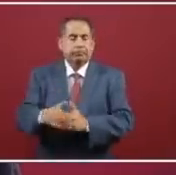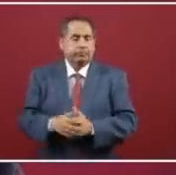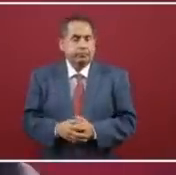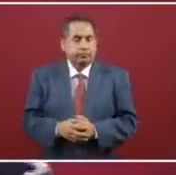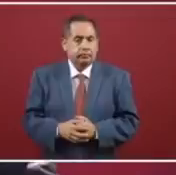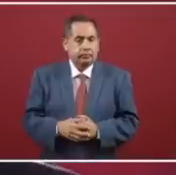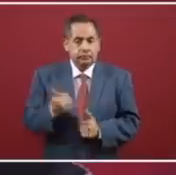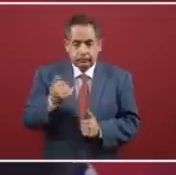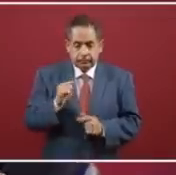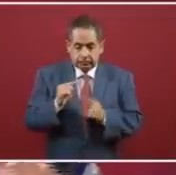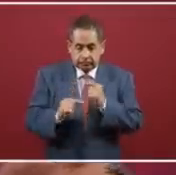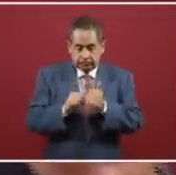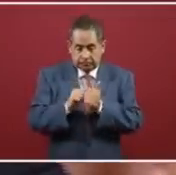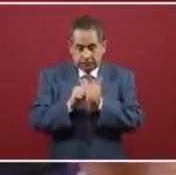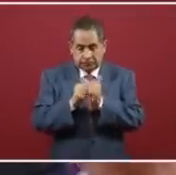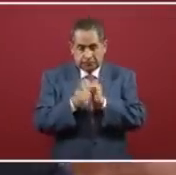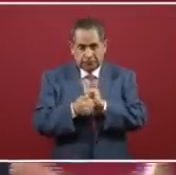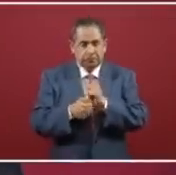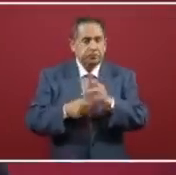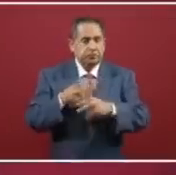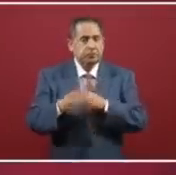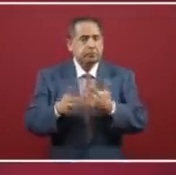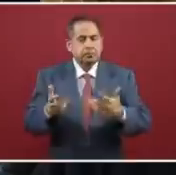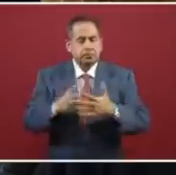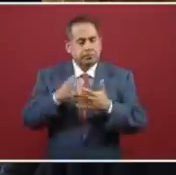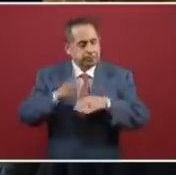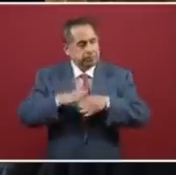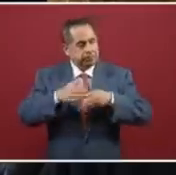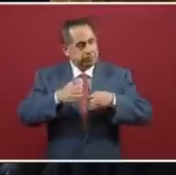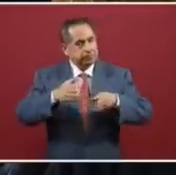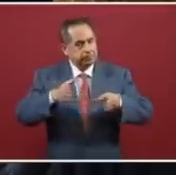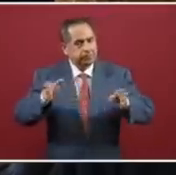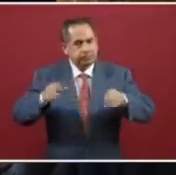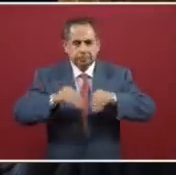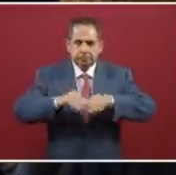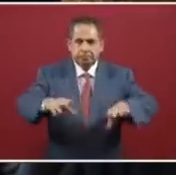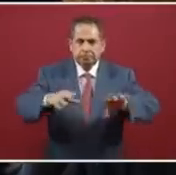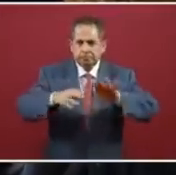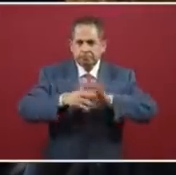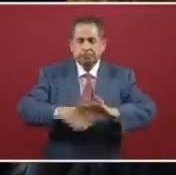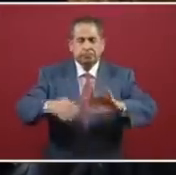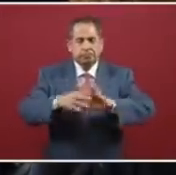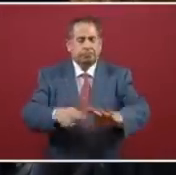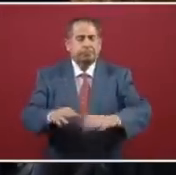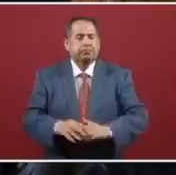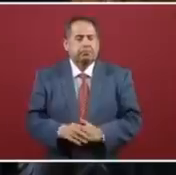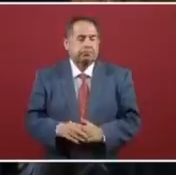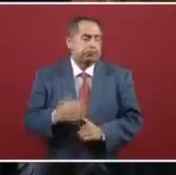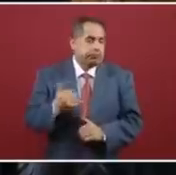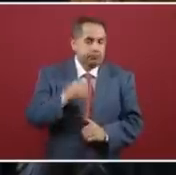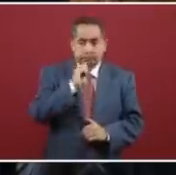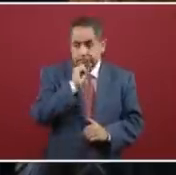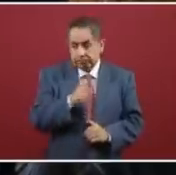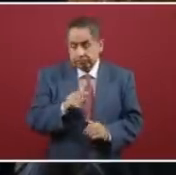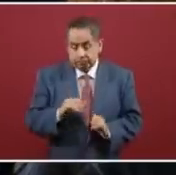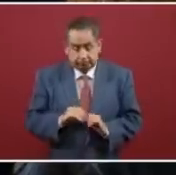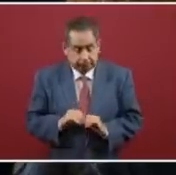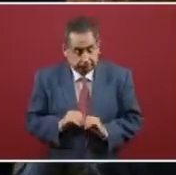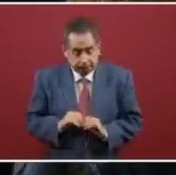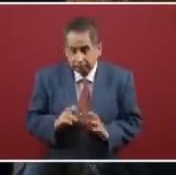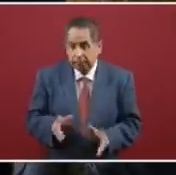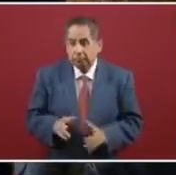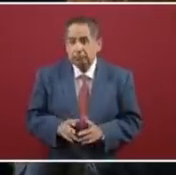y poco a poco vamos a ir ampliando a partir de la capacitación y claro que